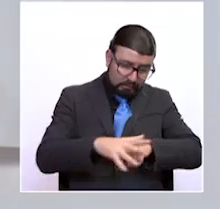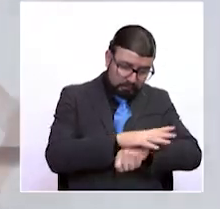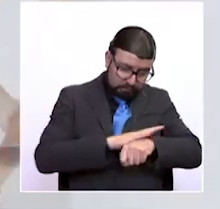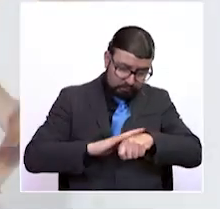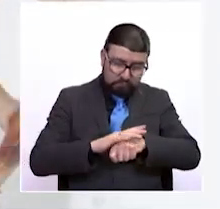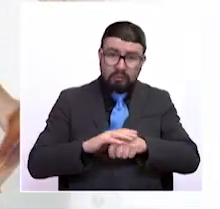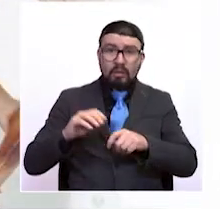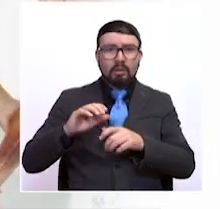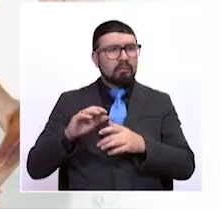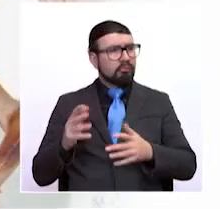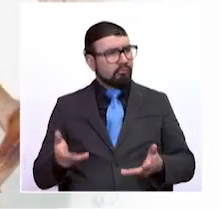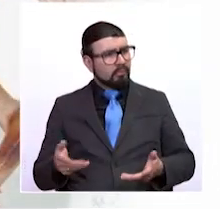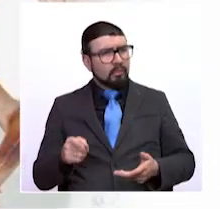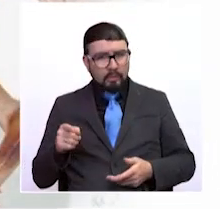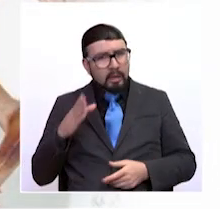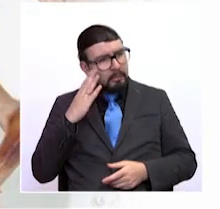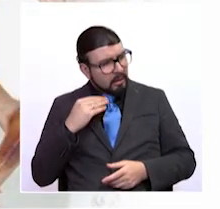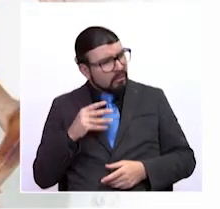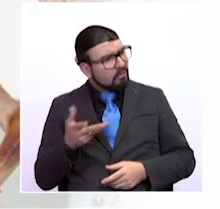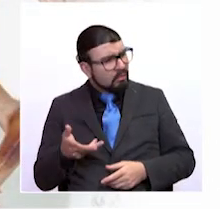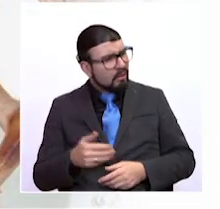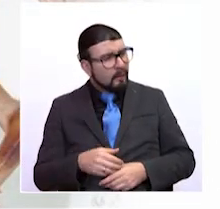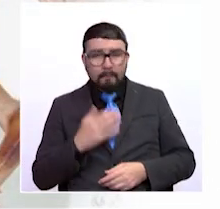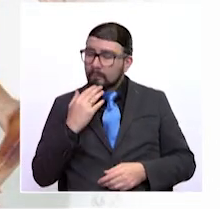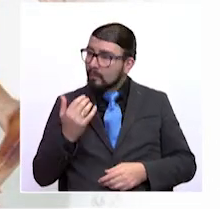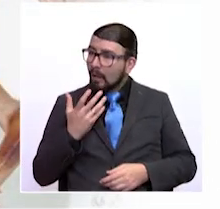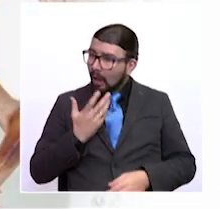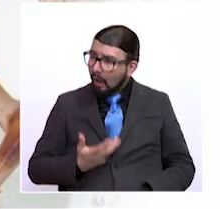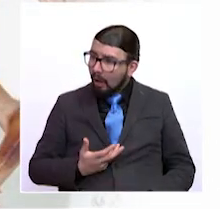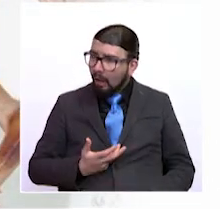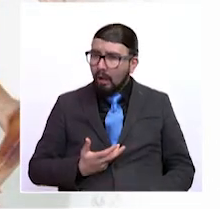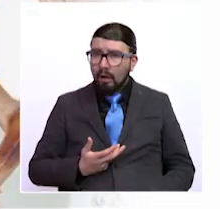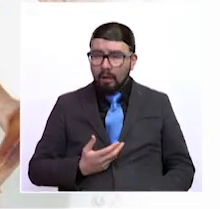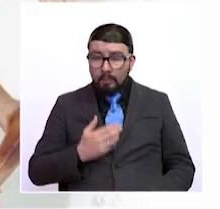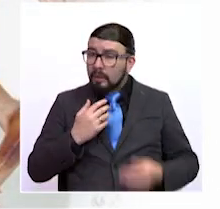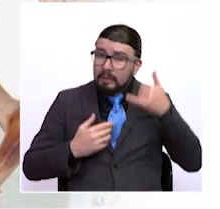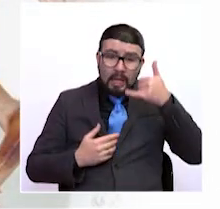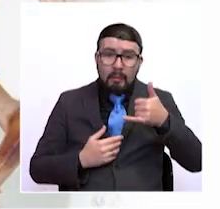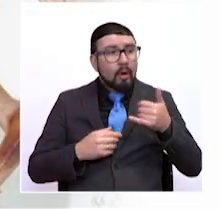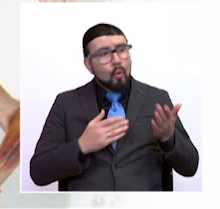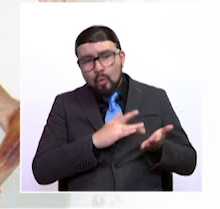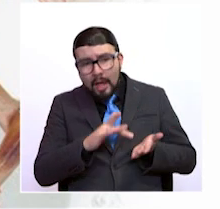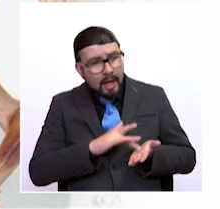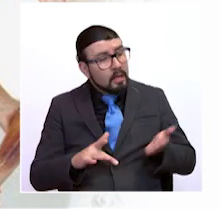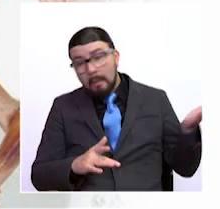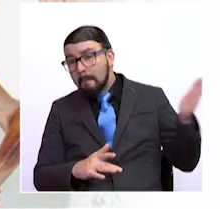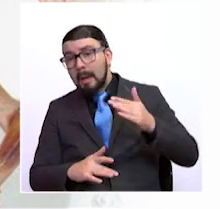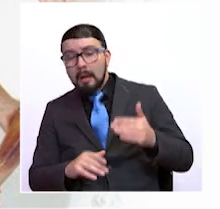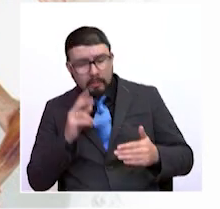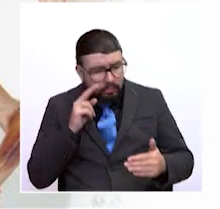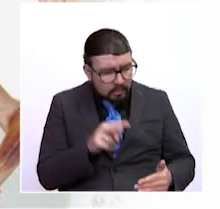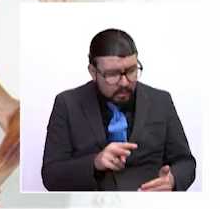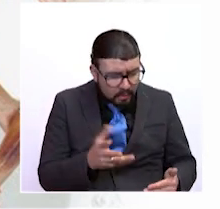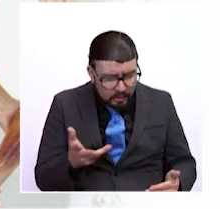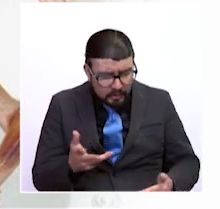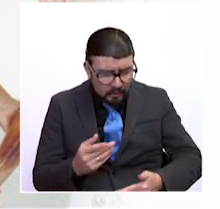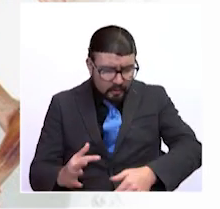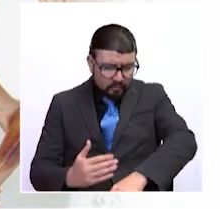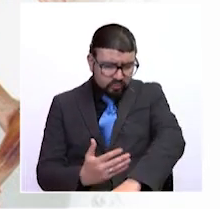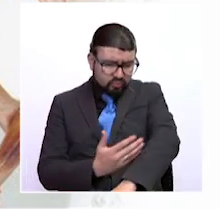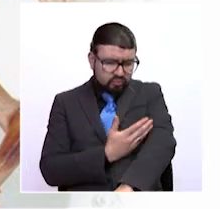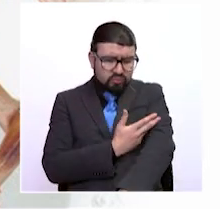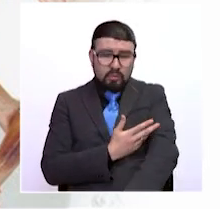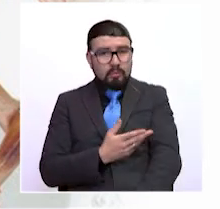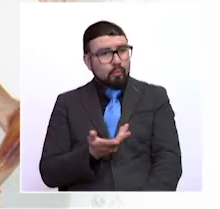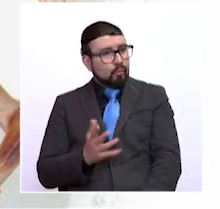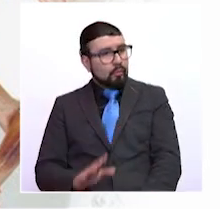Doctora, cuéntenos esa experiencia, porque yo creo que usted queda aterrorizada cuando la llaman, urgencia, urgencia, y va y mira a un paciente. ¿Cómo es ese